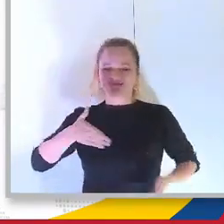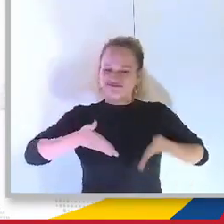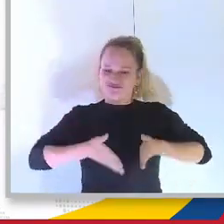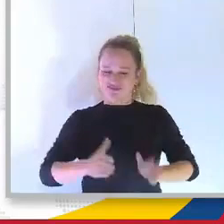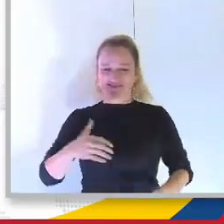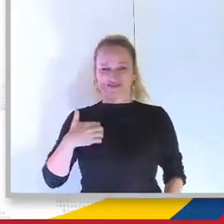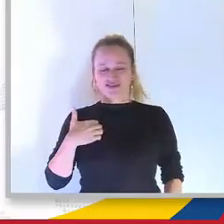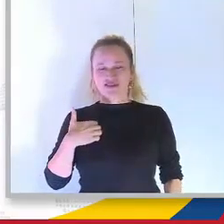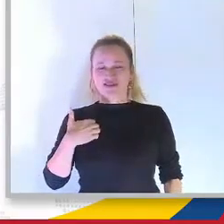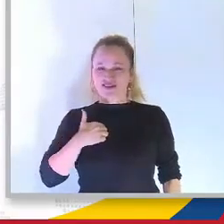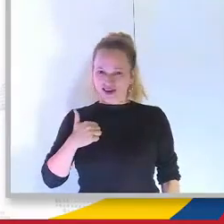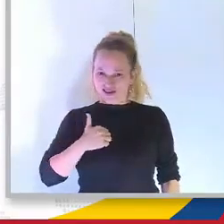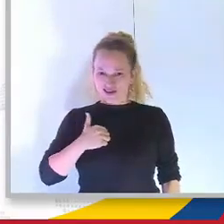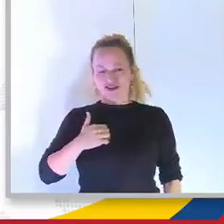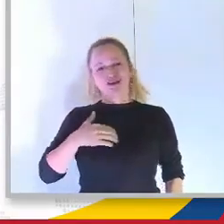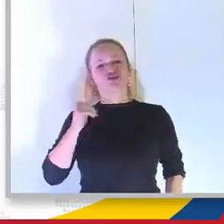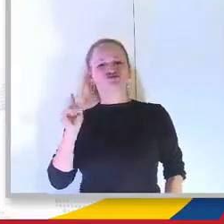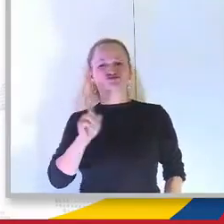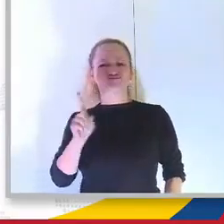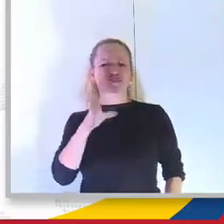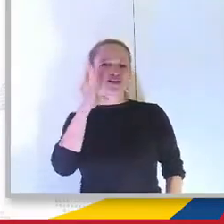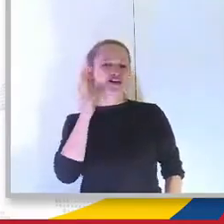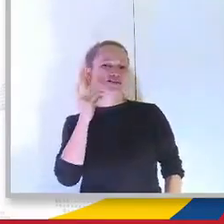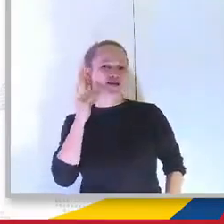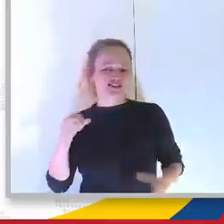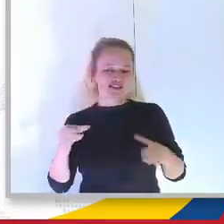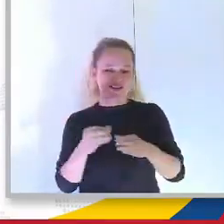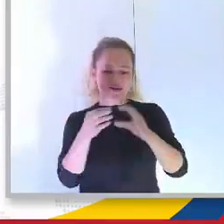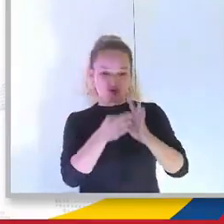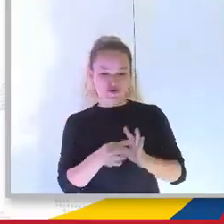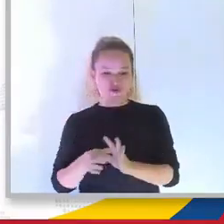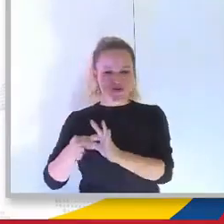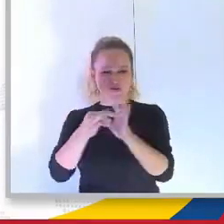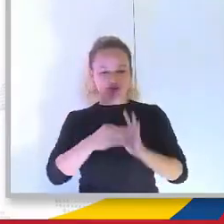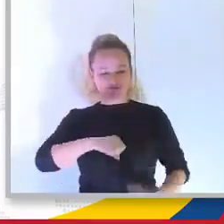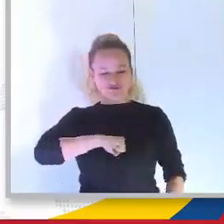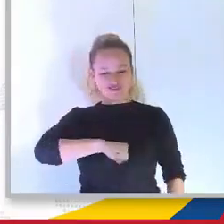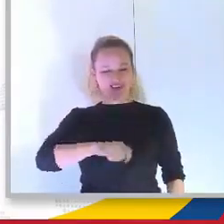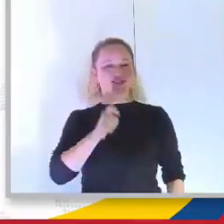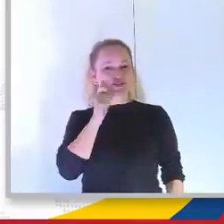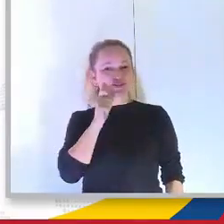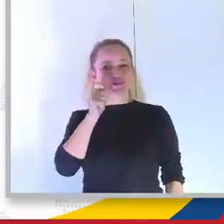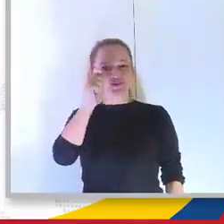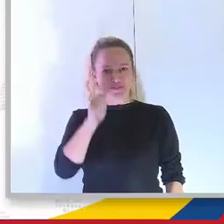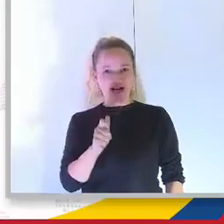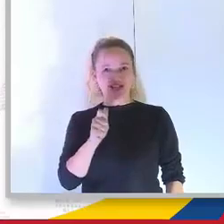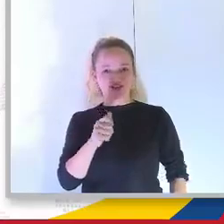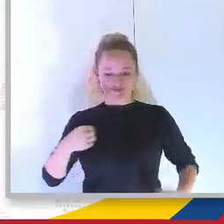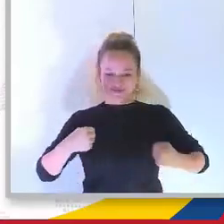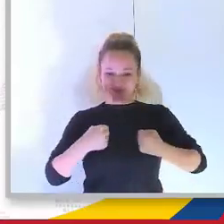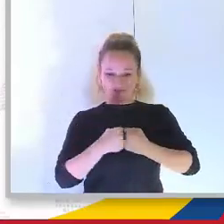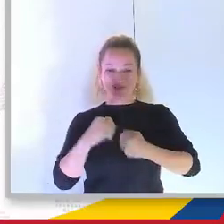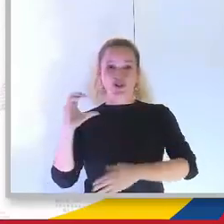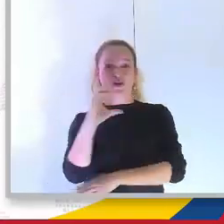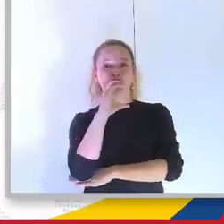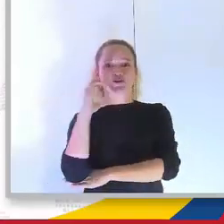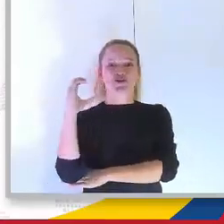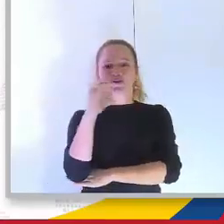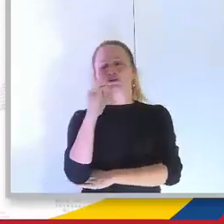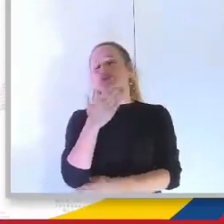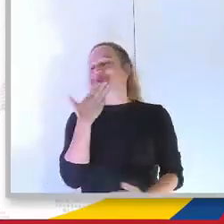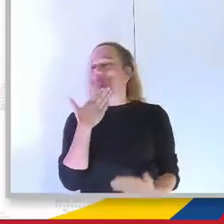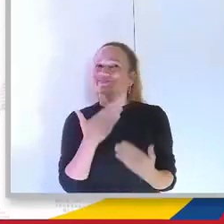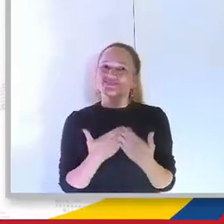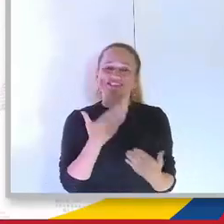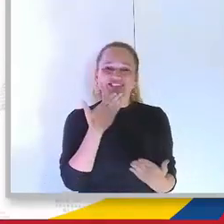por muchos años con organizaciones canadienses de solidaridad de derechos humanos con Colombia y es un gran